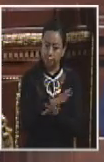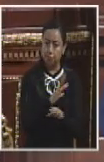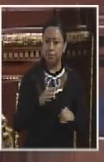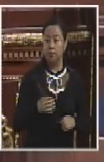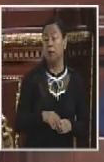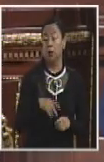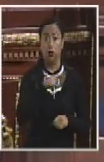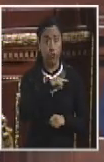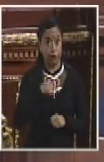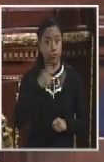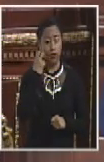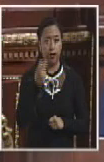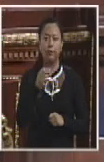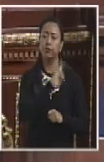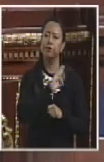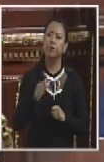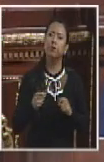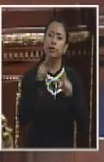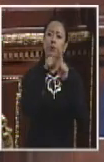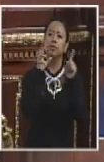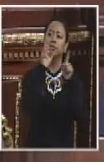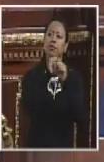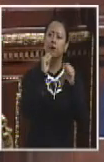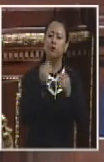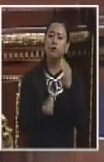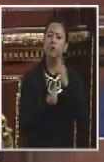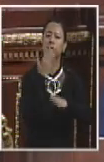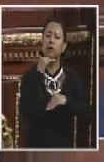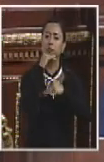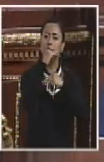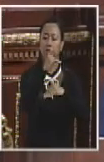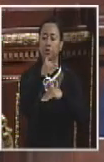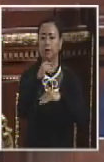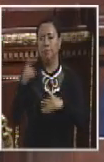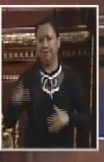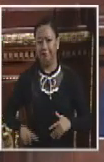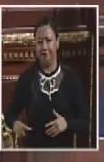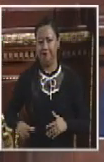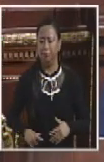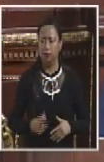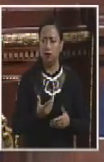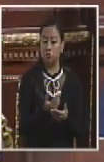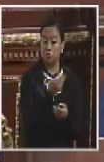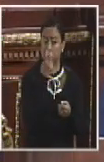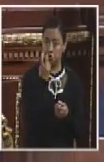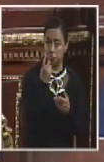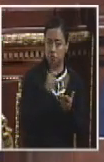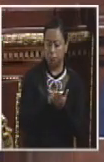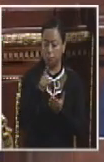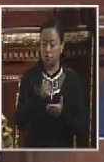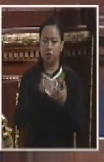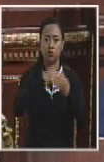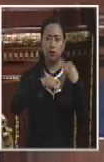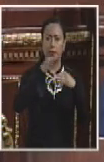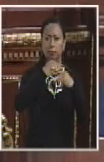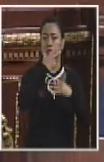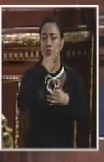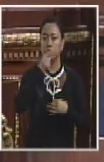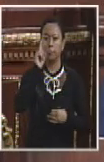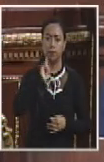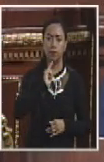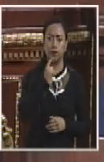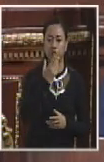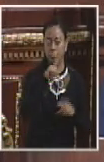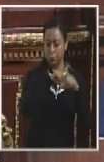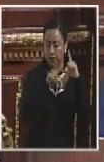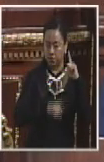nueva etapa en donde la transparencia en los gobiernos sea la que enmarque el derecho de todas y todos los mexicanos a la buena administración por